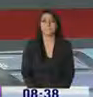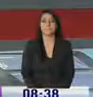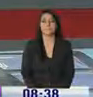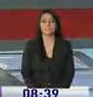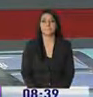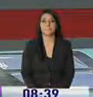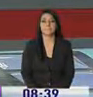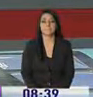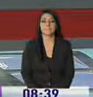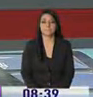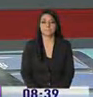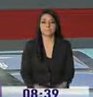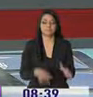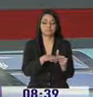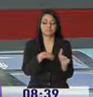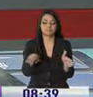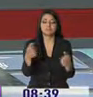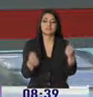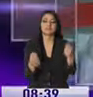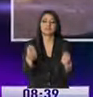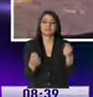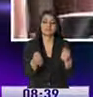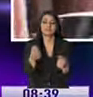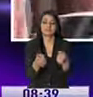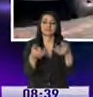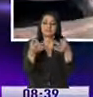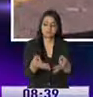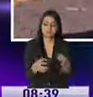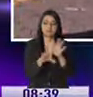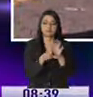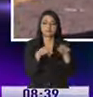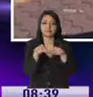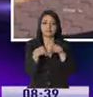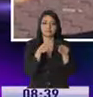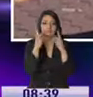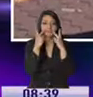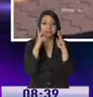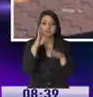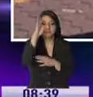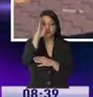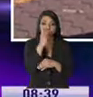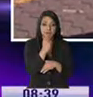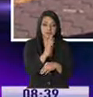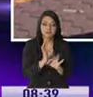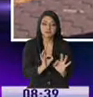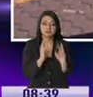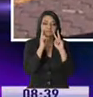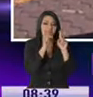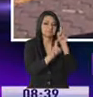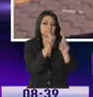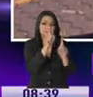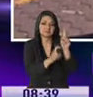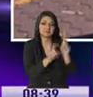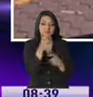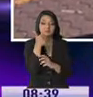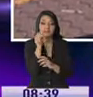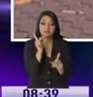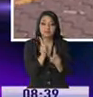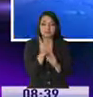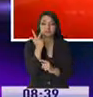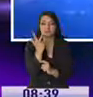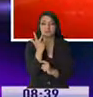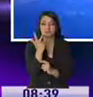Los camioneteros, a cumplir la ley de tránsito. Ahí está Peseta, les puso en vereda. De 10 puntos sacaron 3,